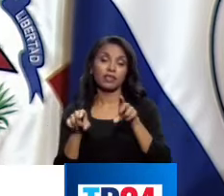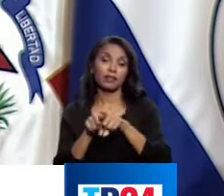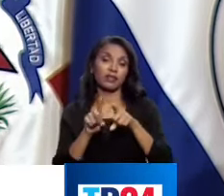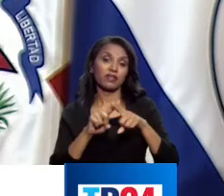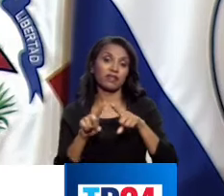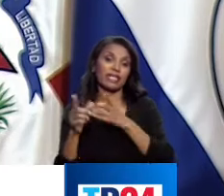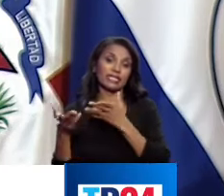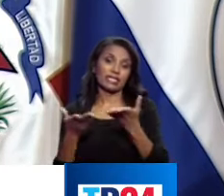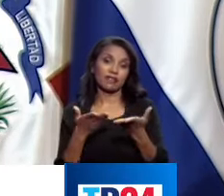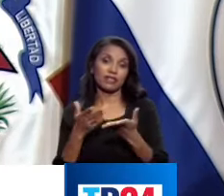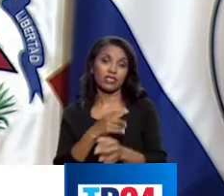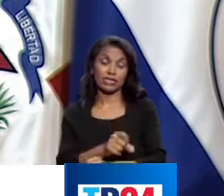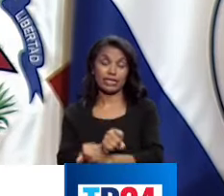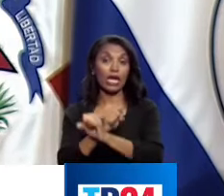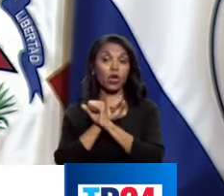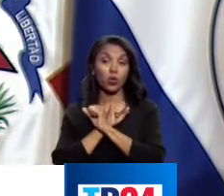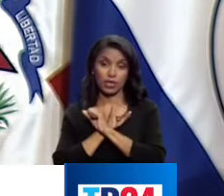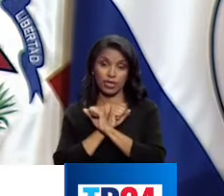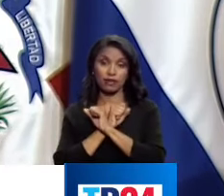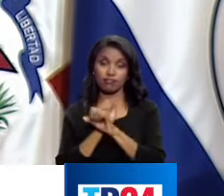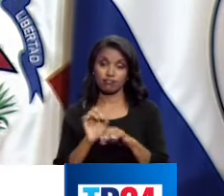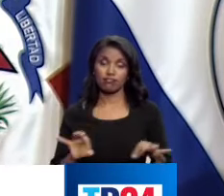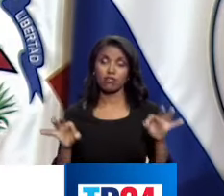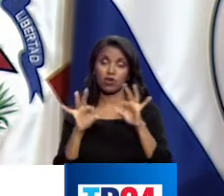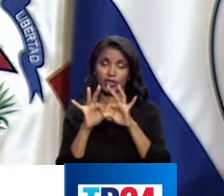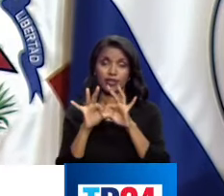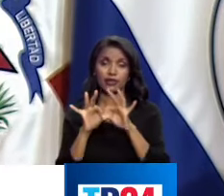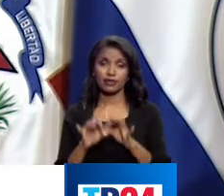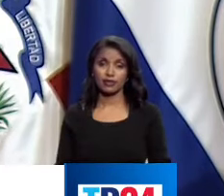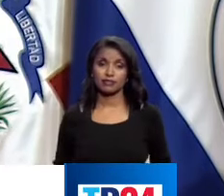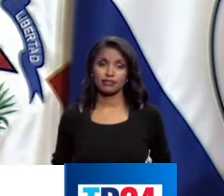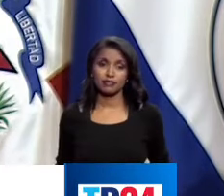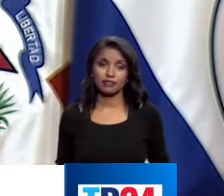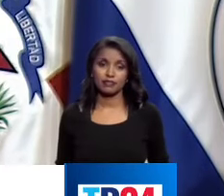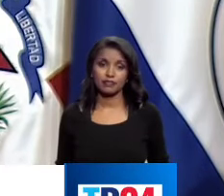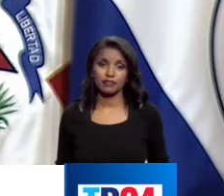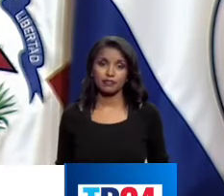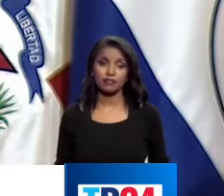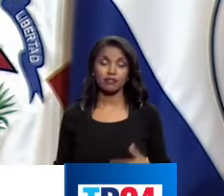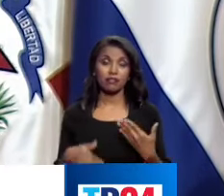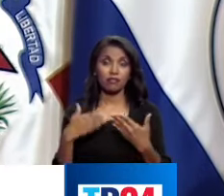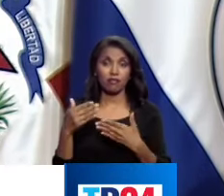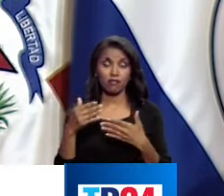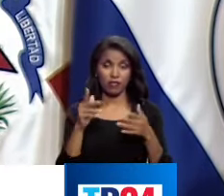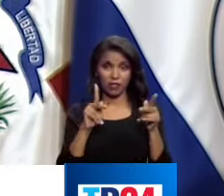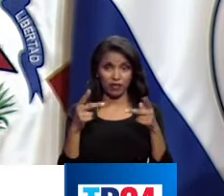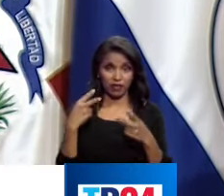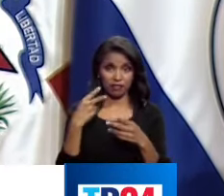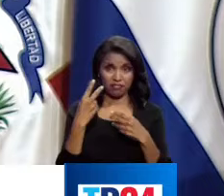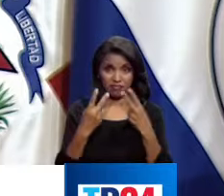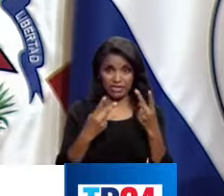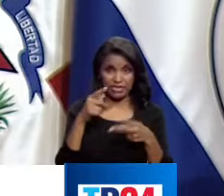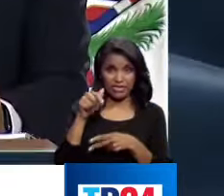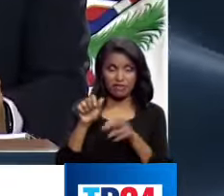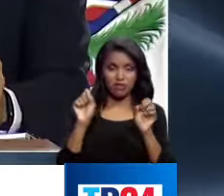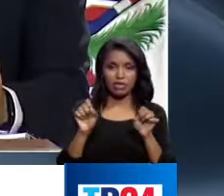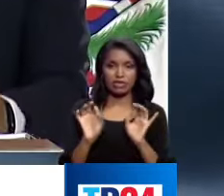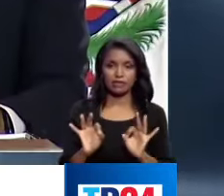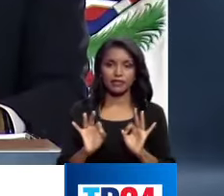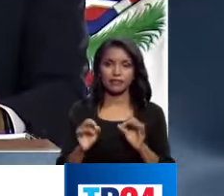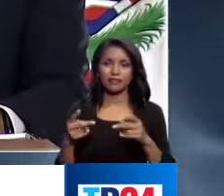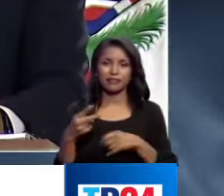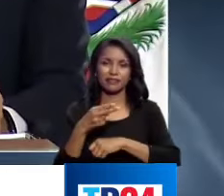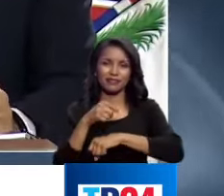primera, con seguridad y garantizando la infraestructura turística para que cuando esos turistas lleguen tengan la infraestructura.